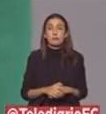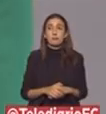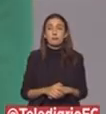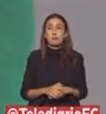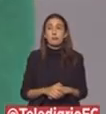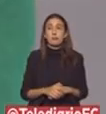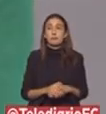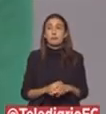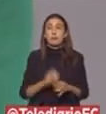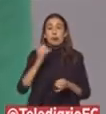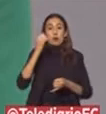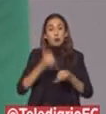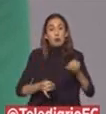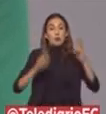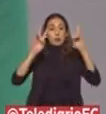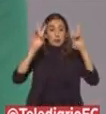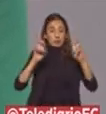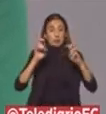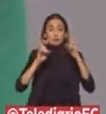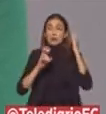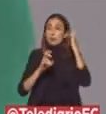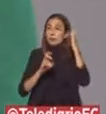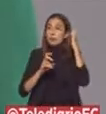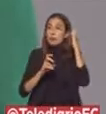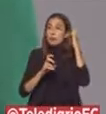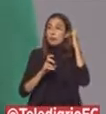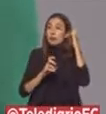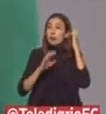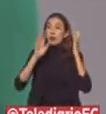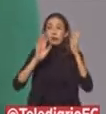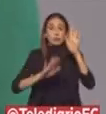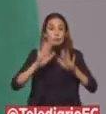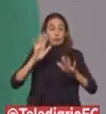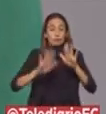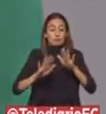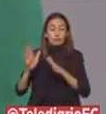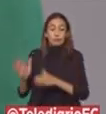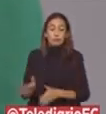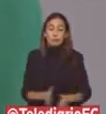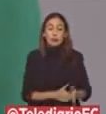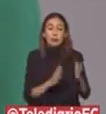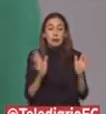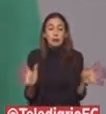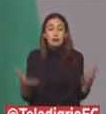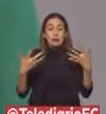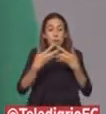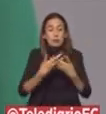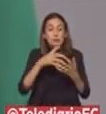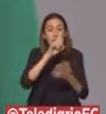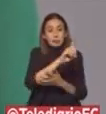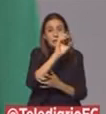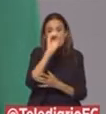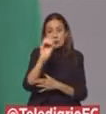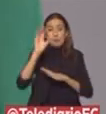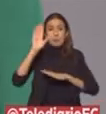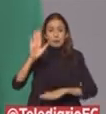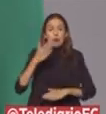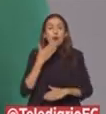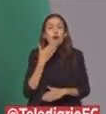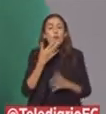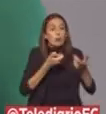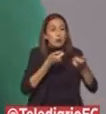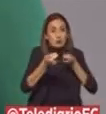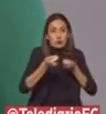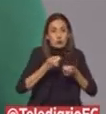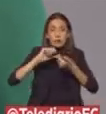último tema y por supuesto tomando en cuenta que son 100 compromisos los que se han asumido entre ambos países cómo se controla el cumplimiento de los mismos porque